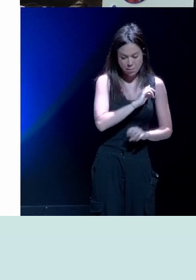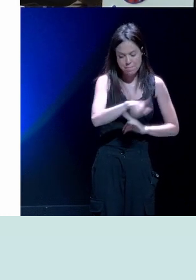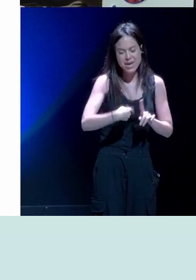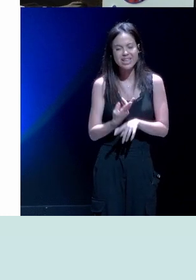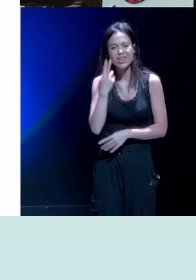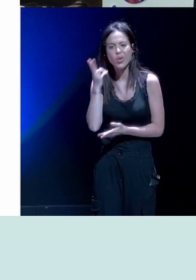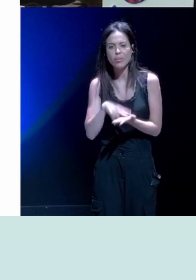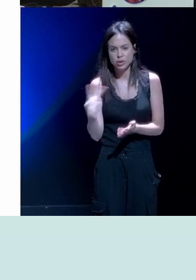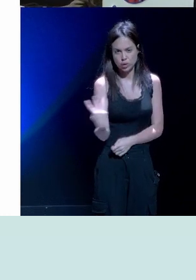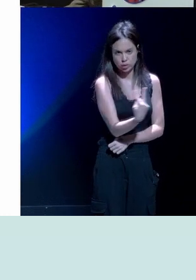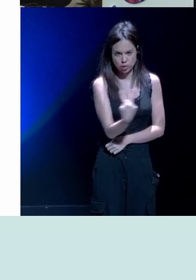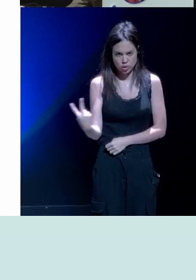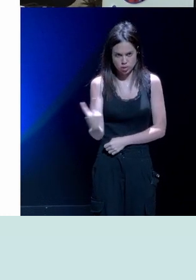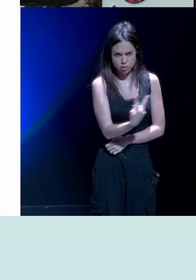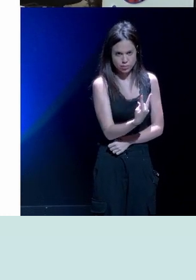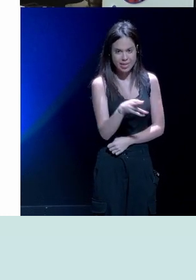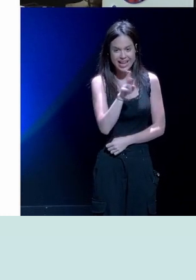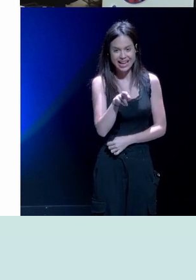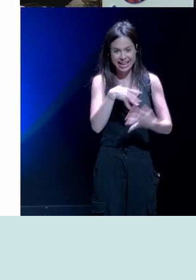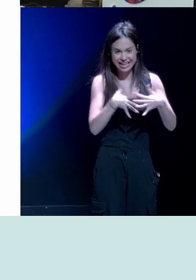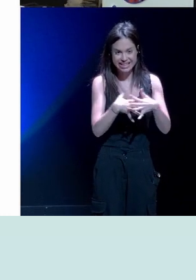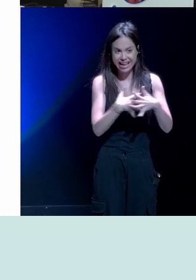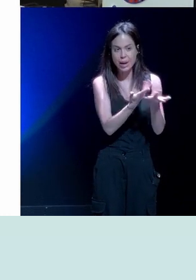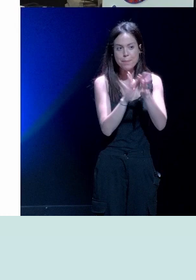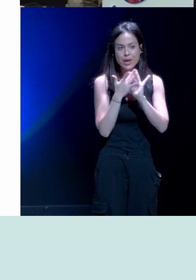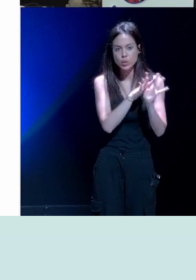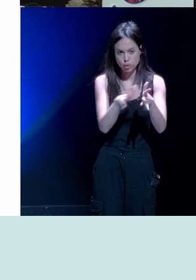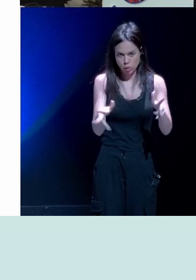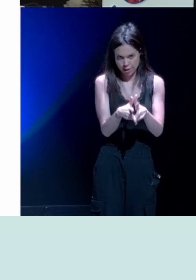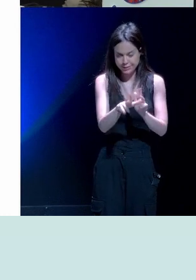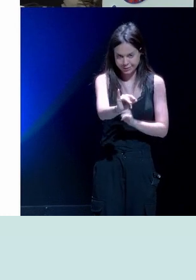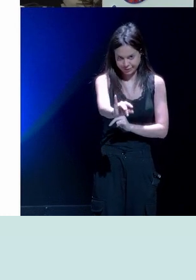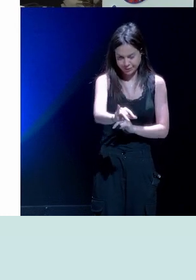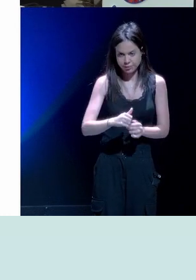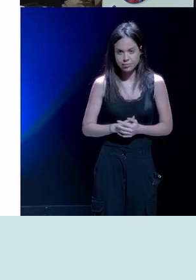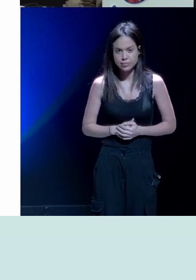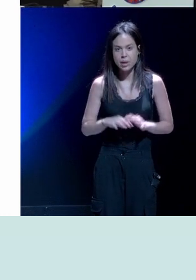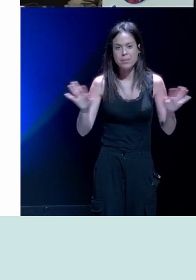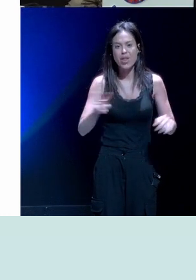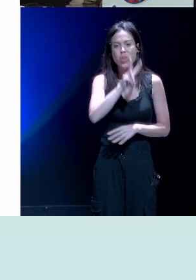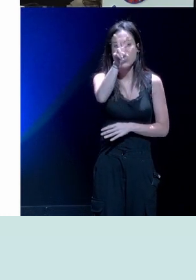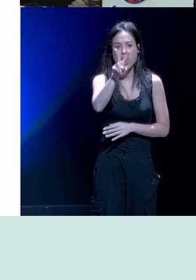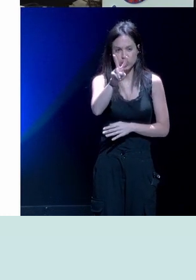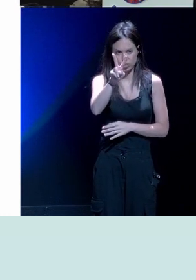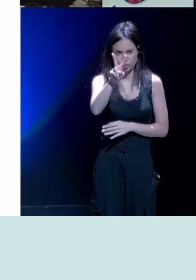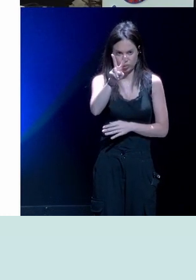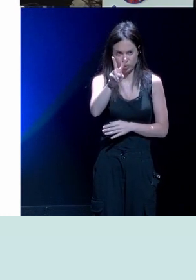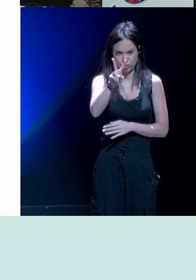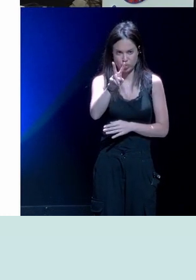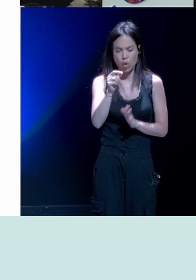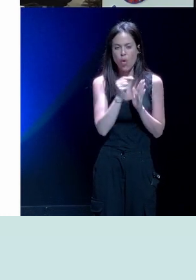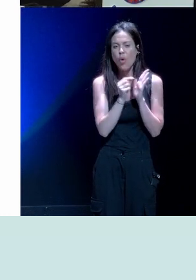reconocimiento. Sí, hay que retejer los vínculos sociales, pero Con dos condiciones. Solo es posible